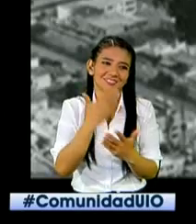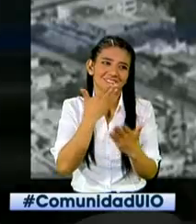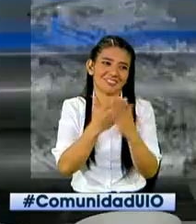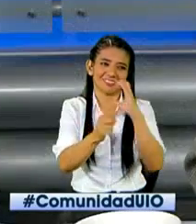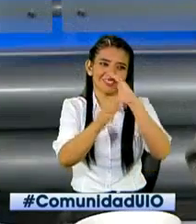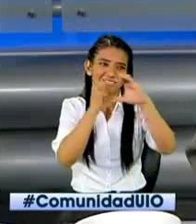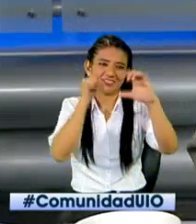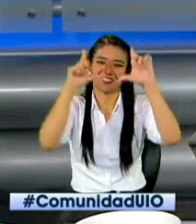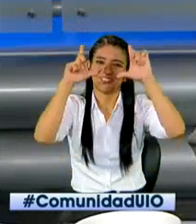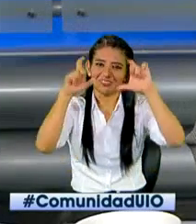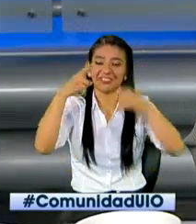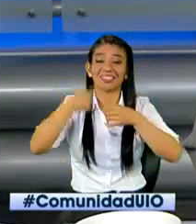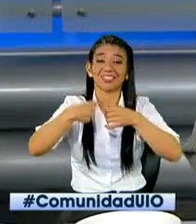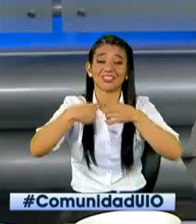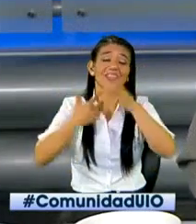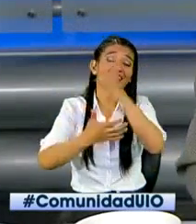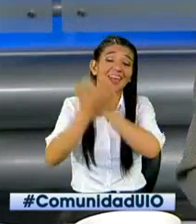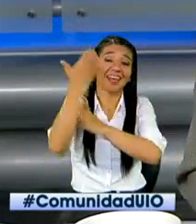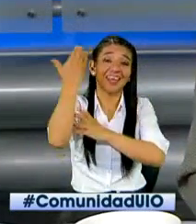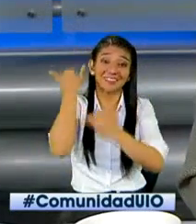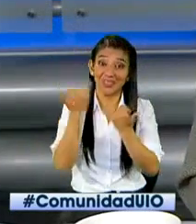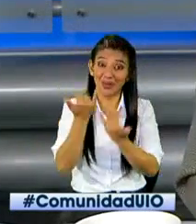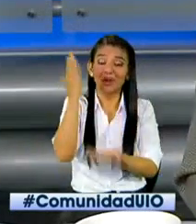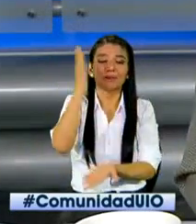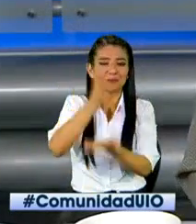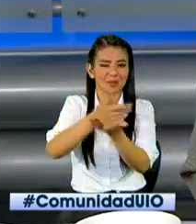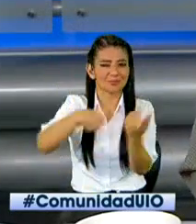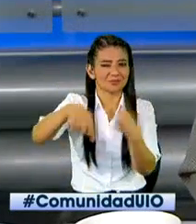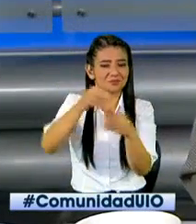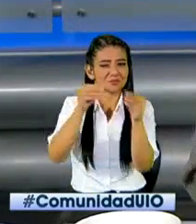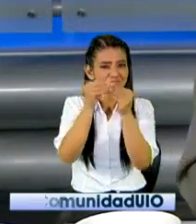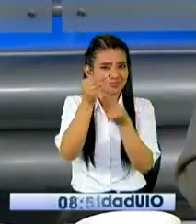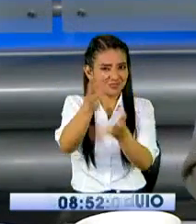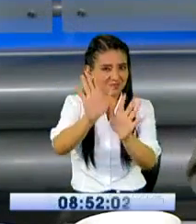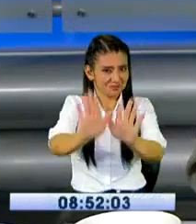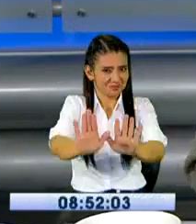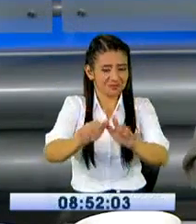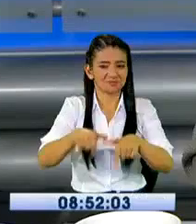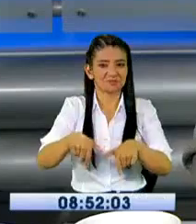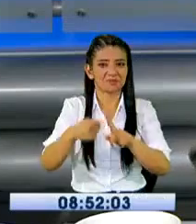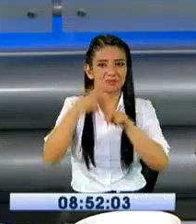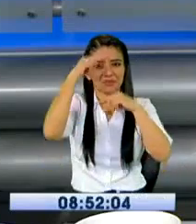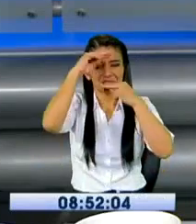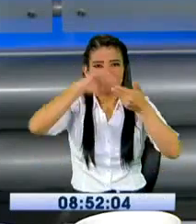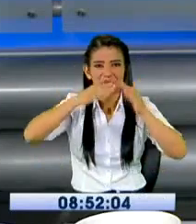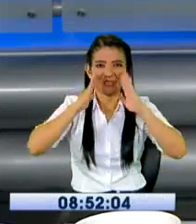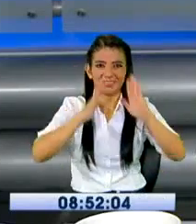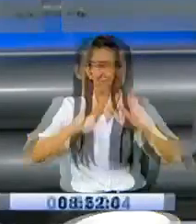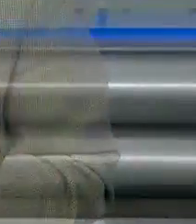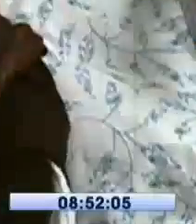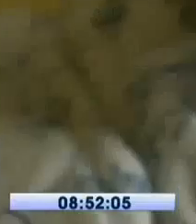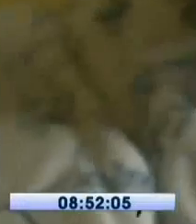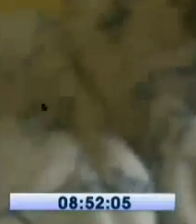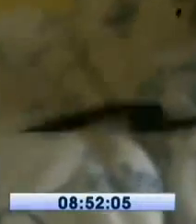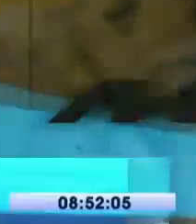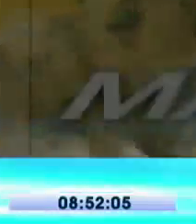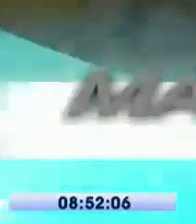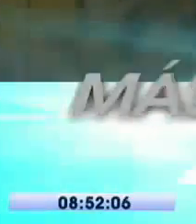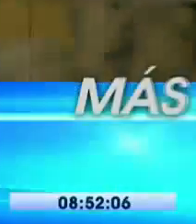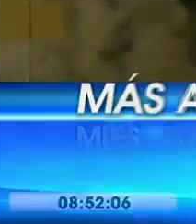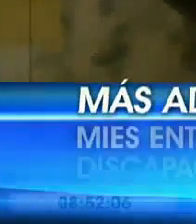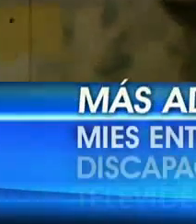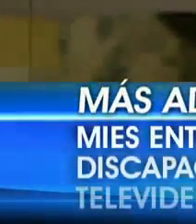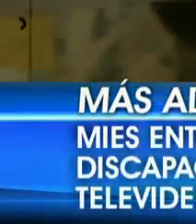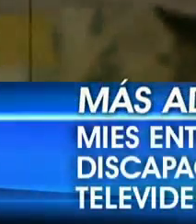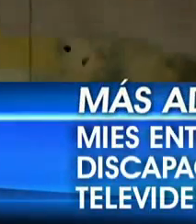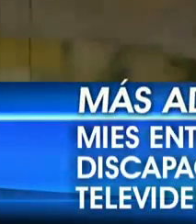enviarnos también el Quito querido. Tiempo de una pausa, viene importante información en este el primer noticiero de la comunidad.